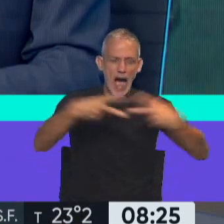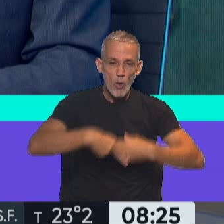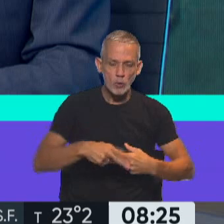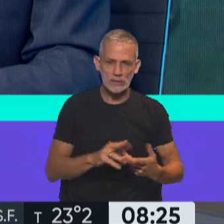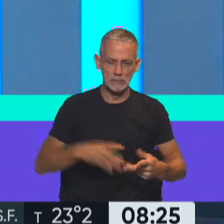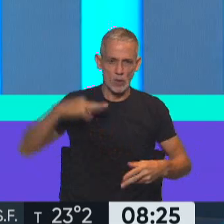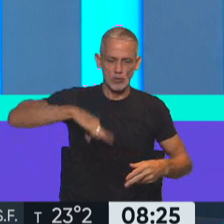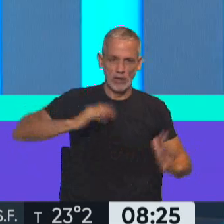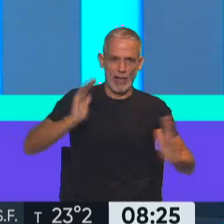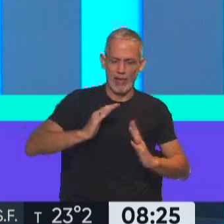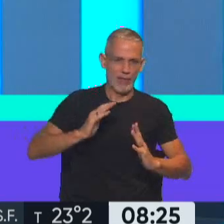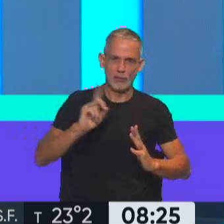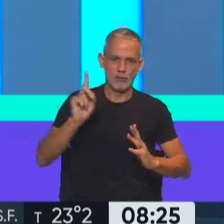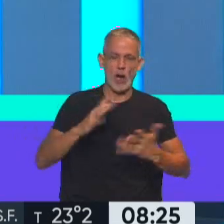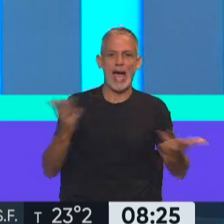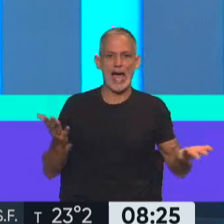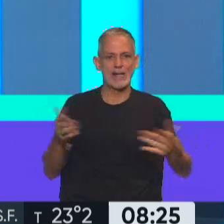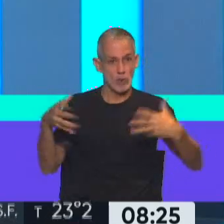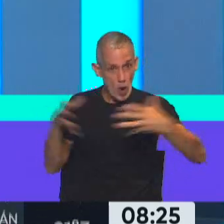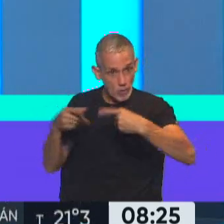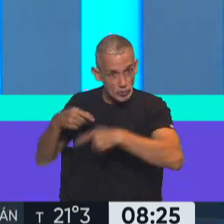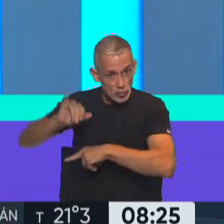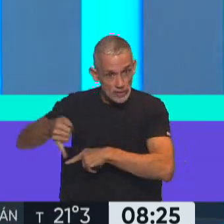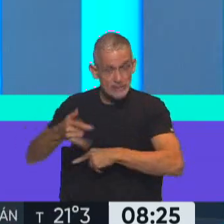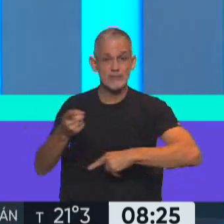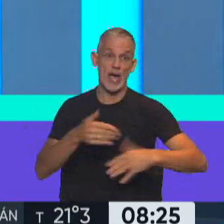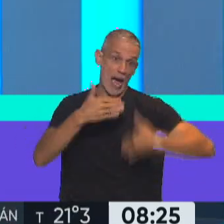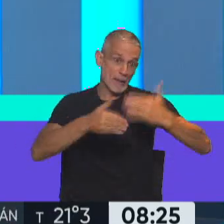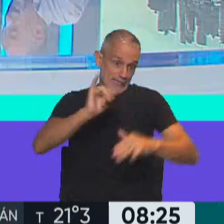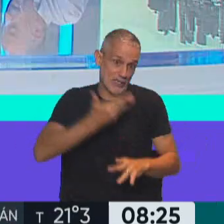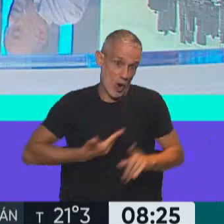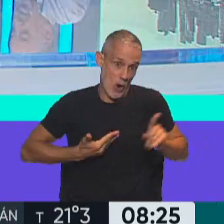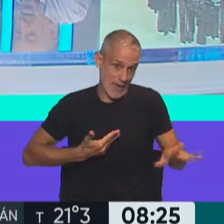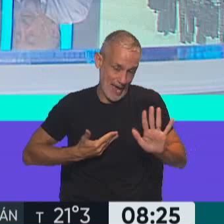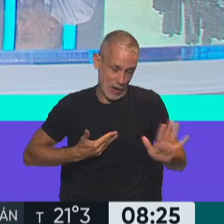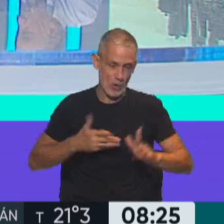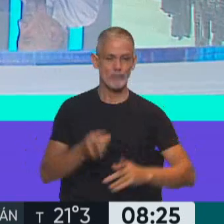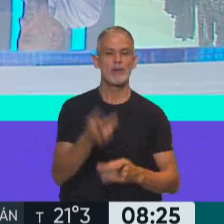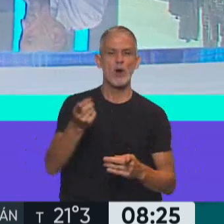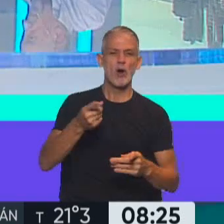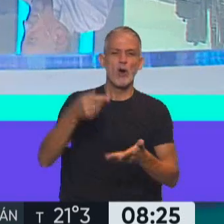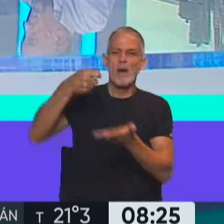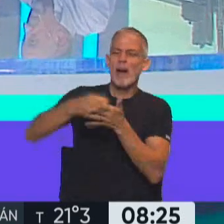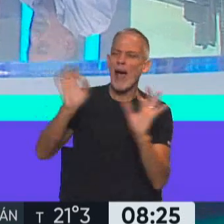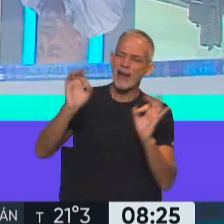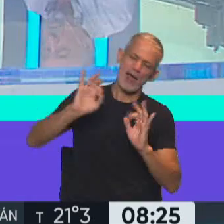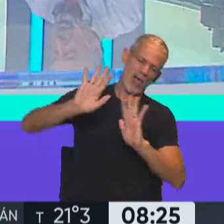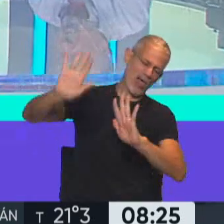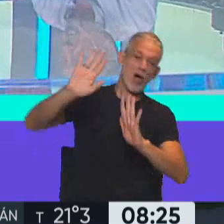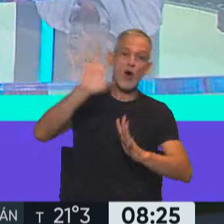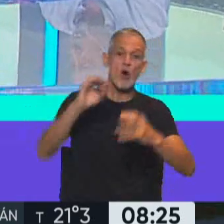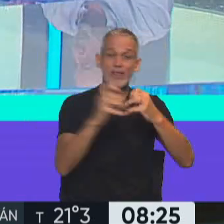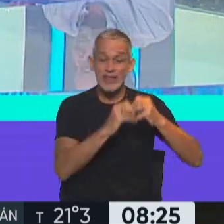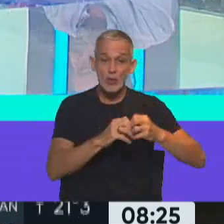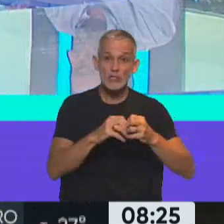los salarios. Esto evidentemente es un avance. Ahora, entre el default y discutir